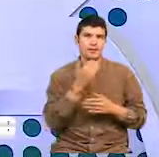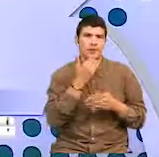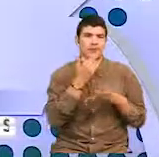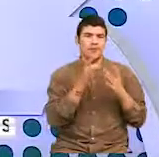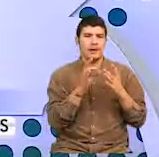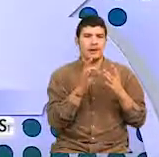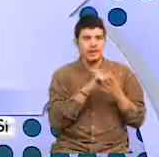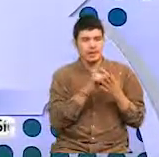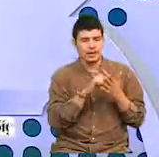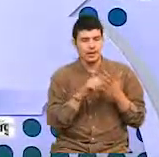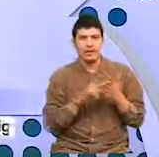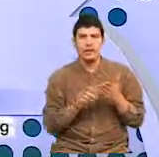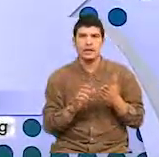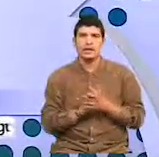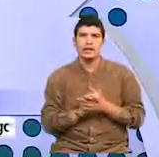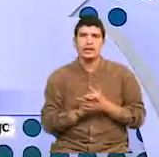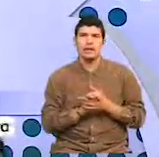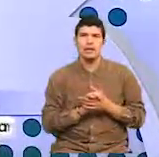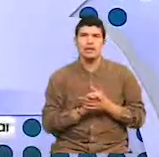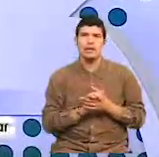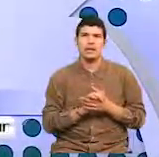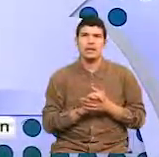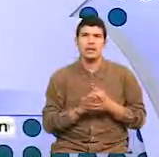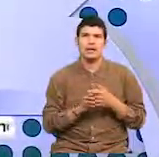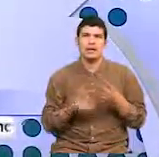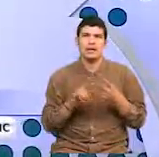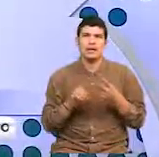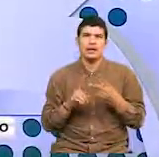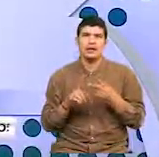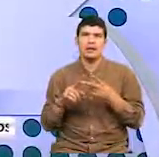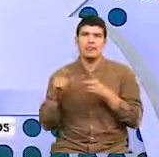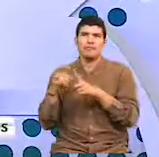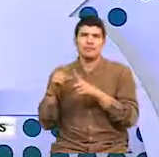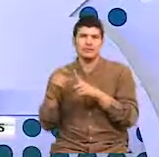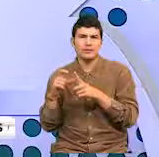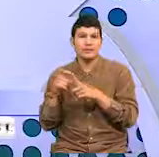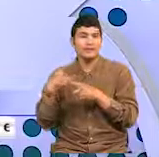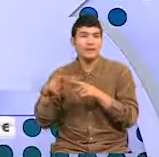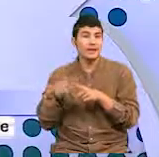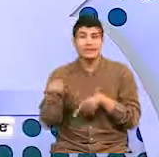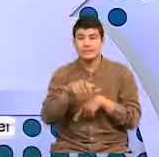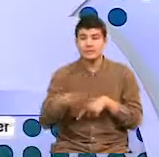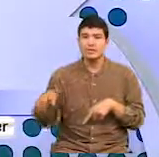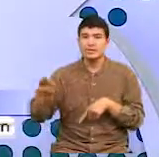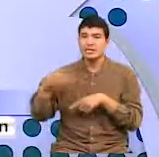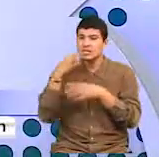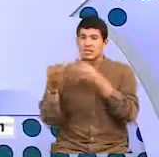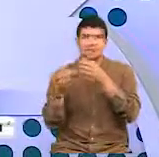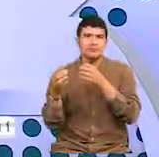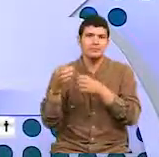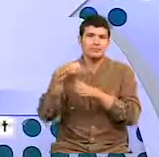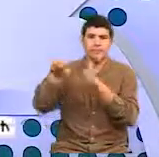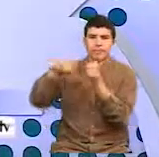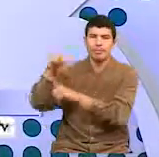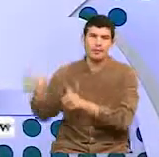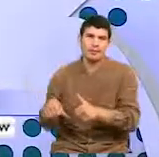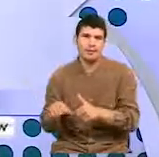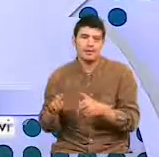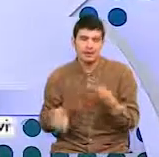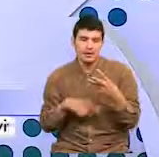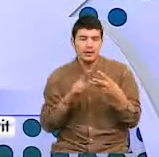papeles, a través de otras personas, a través de terceros. Pero sí es importante